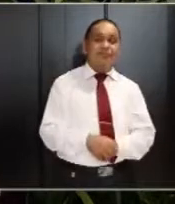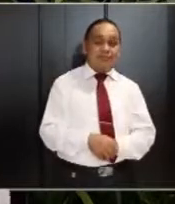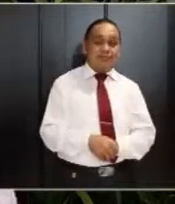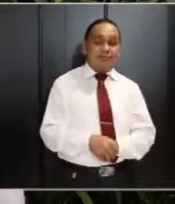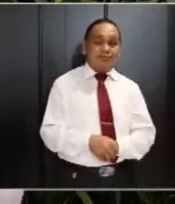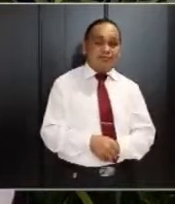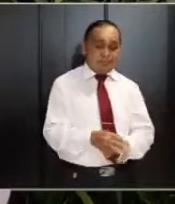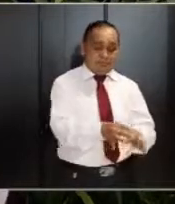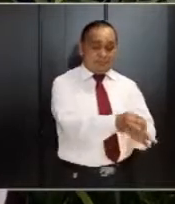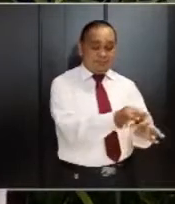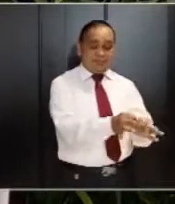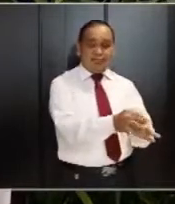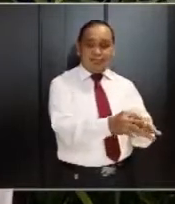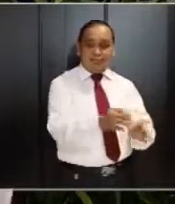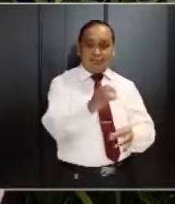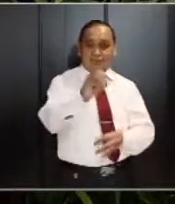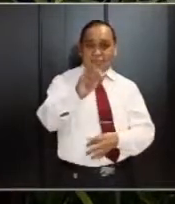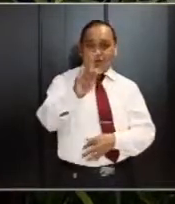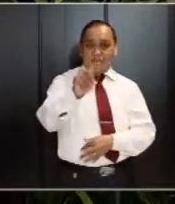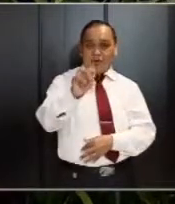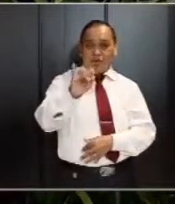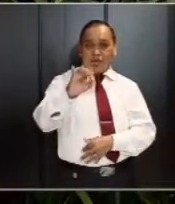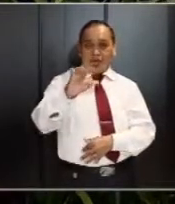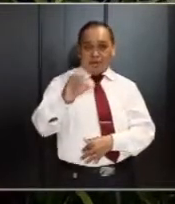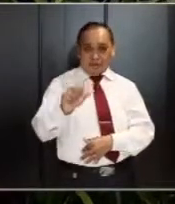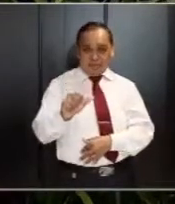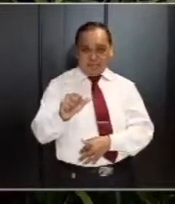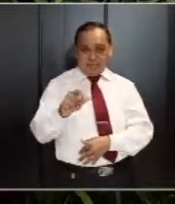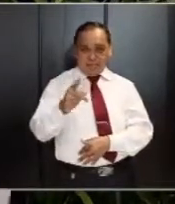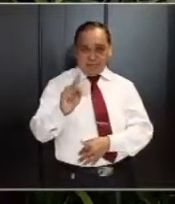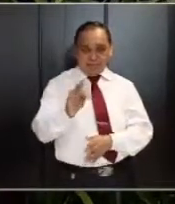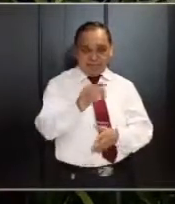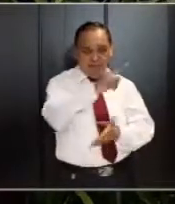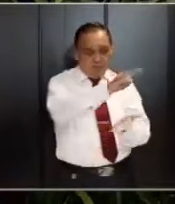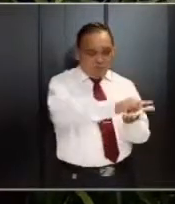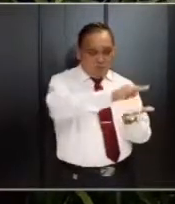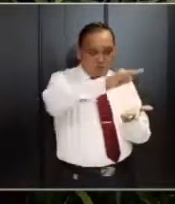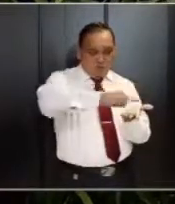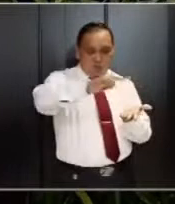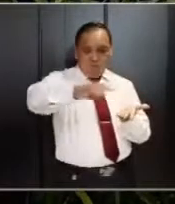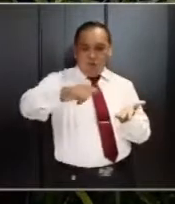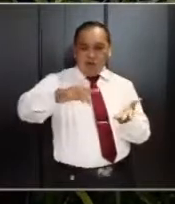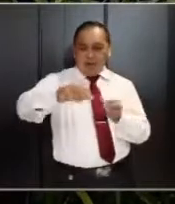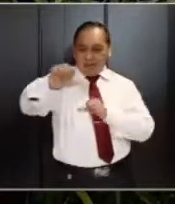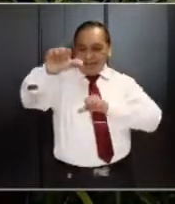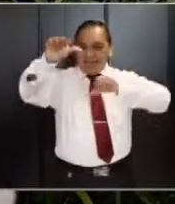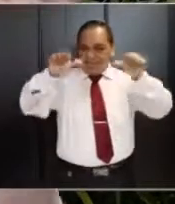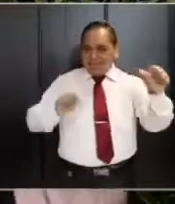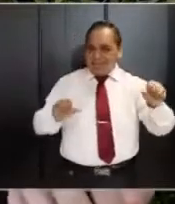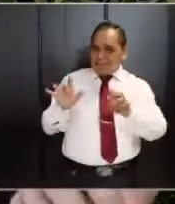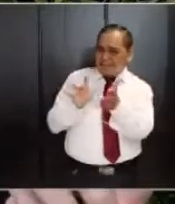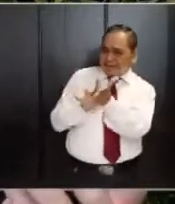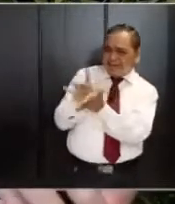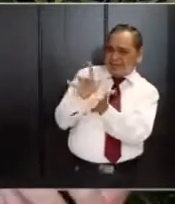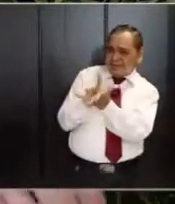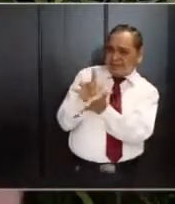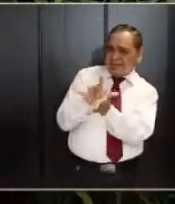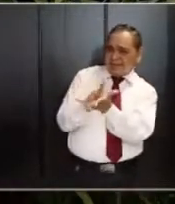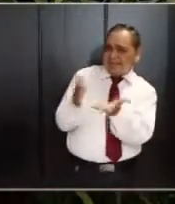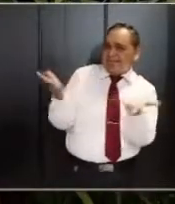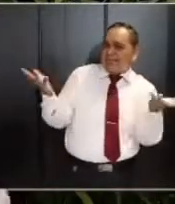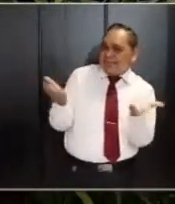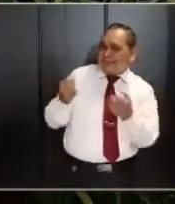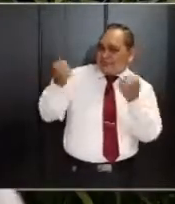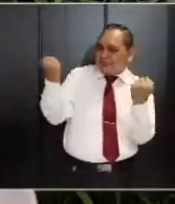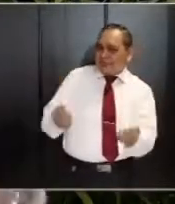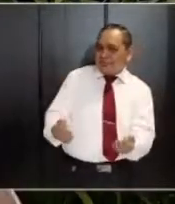óptica que se tendió desde Santa Adelaida hacia la planta solar va a servir también para apoyar el programa de Campeche Seguro. Claro.